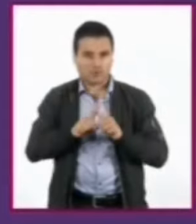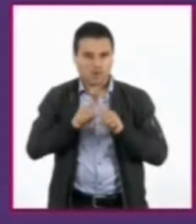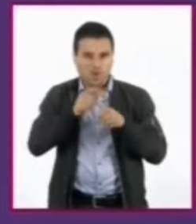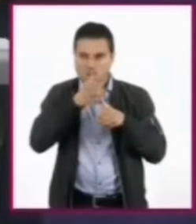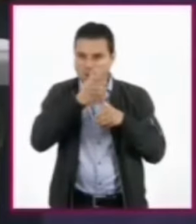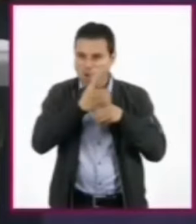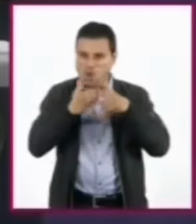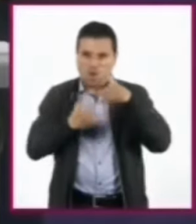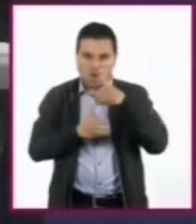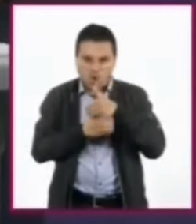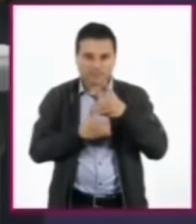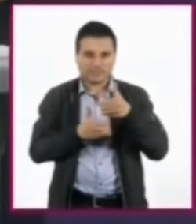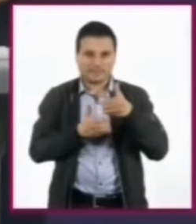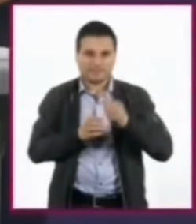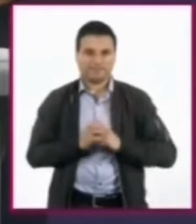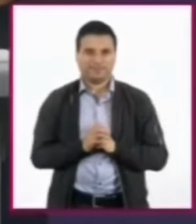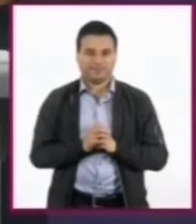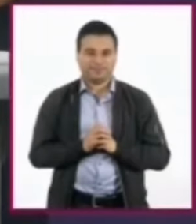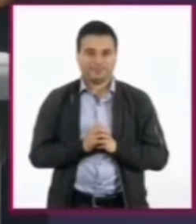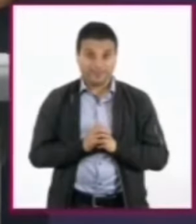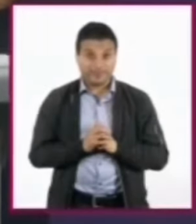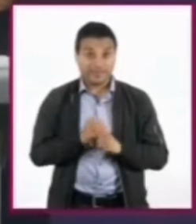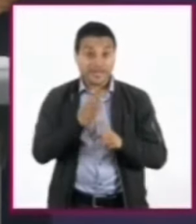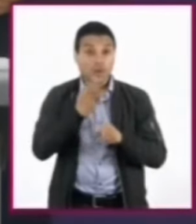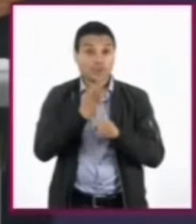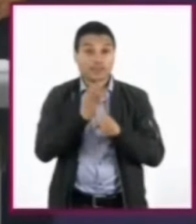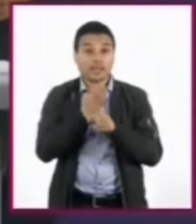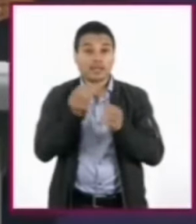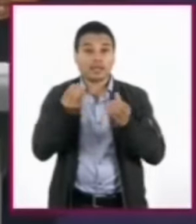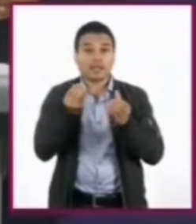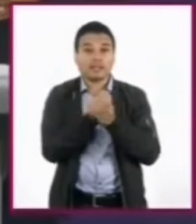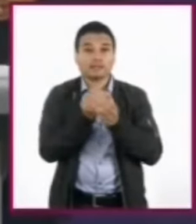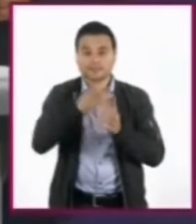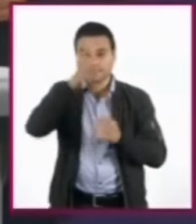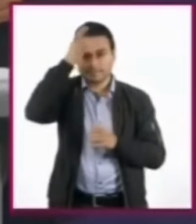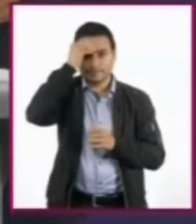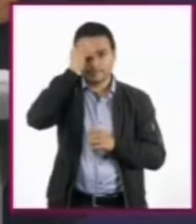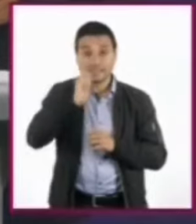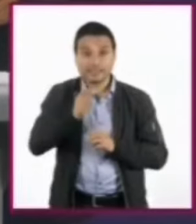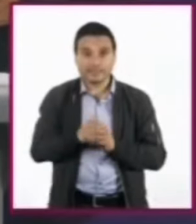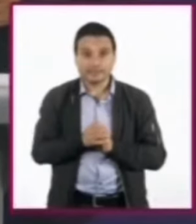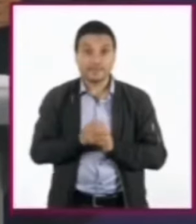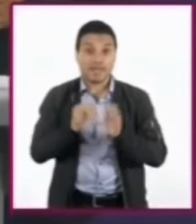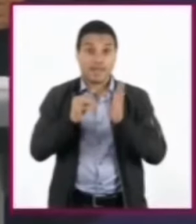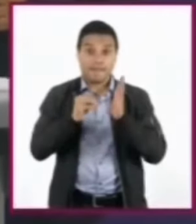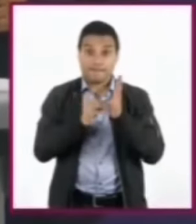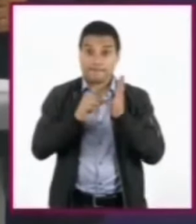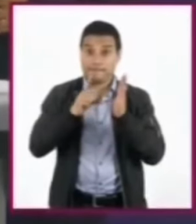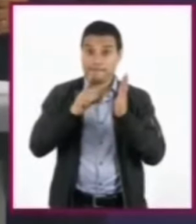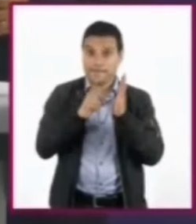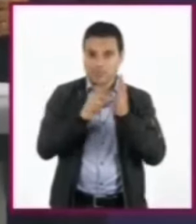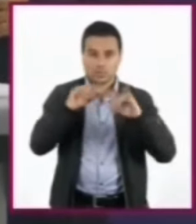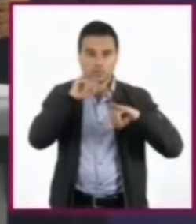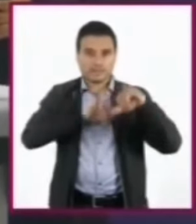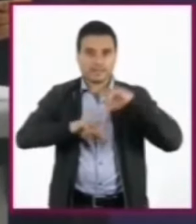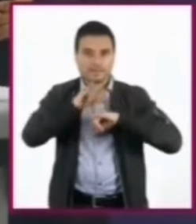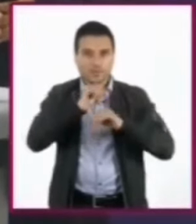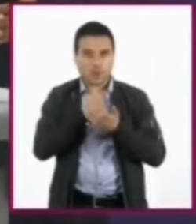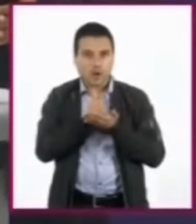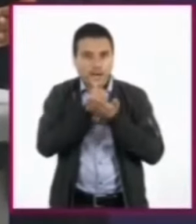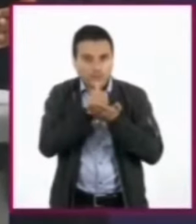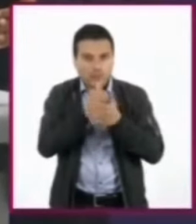descomposiciones. En esta sesión argumentarán la importancia de la metodología científica en la comprensión de los